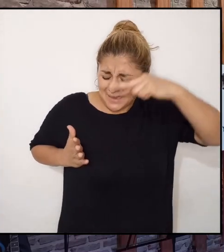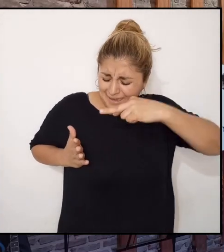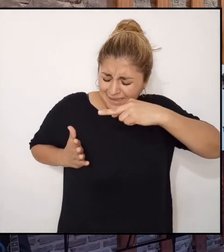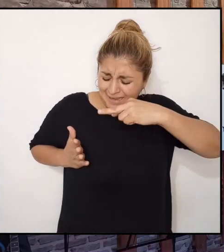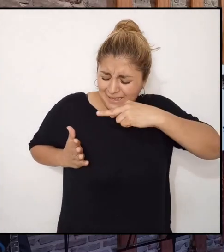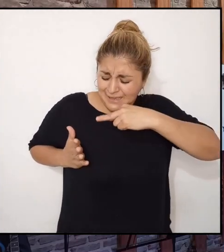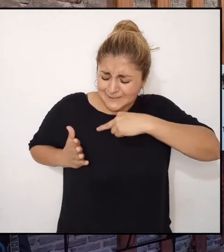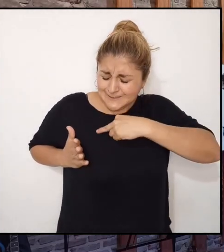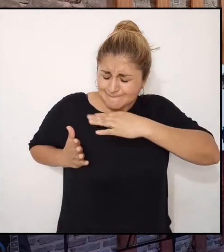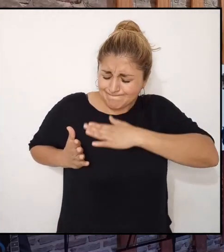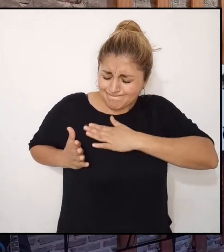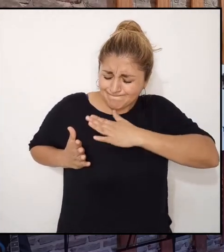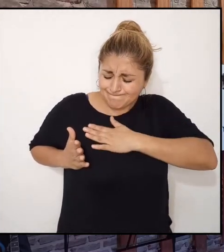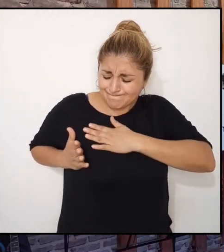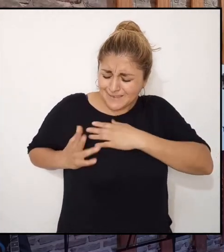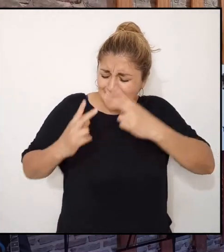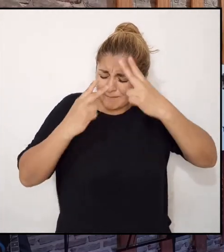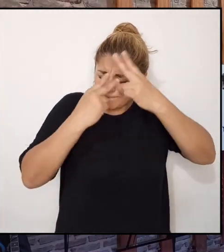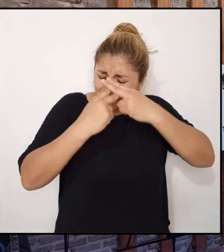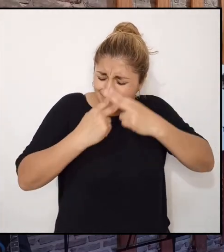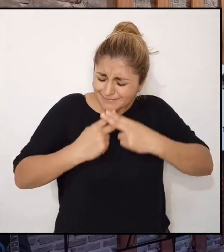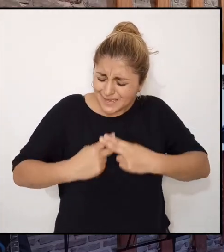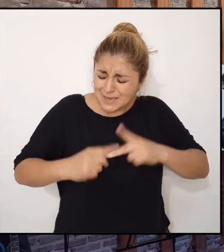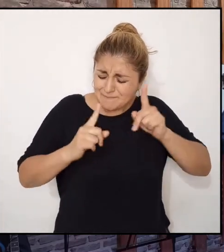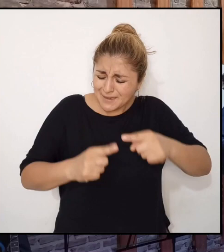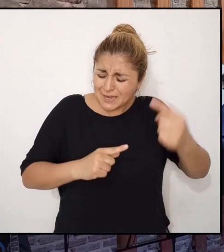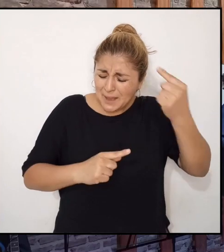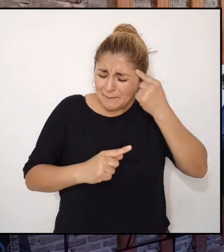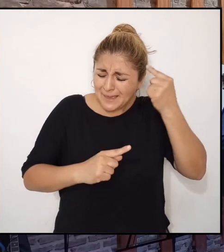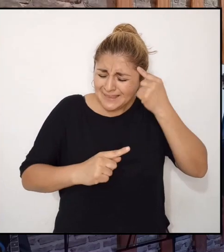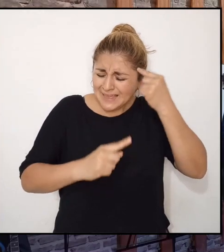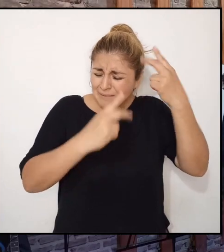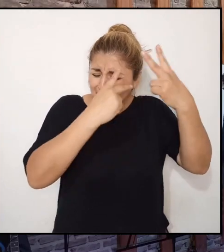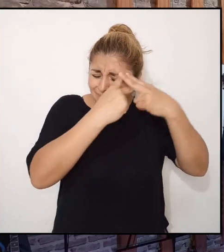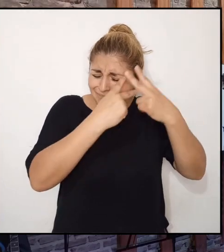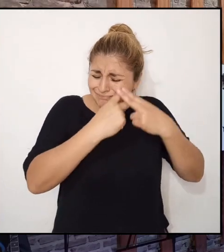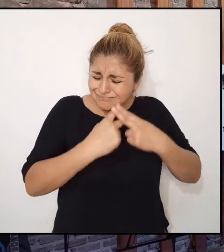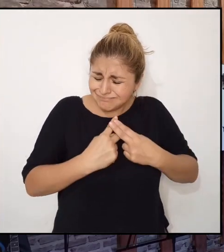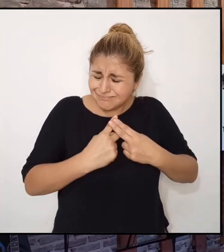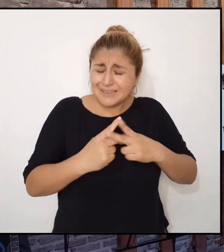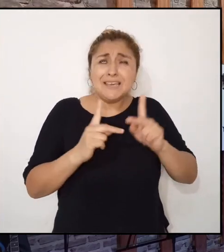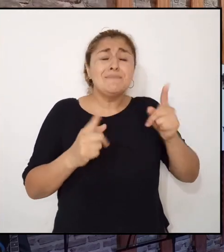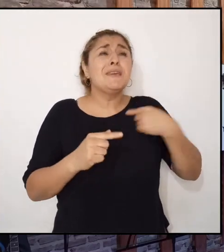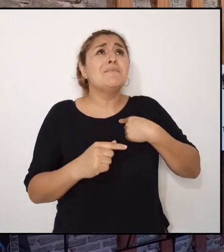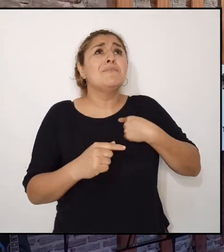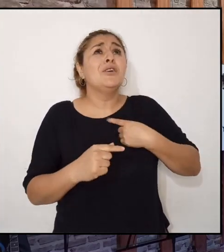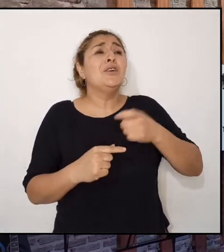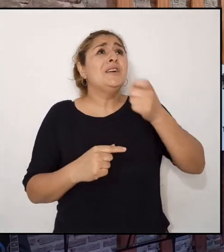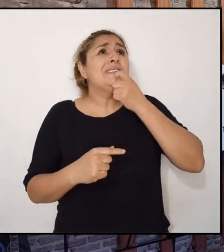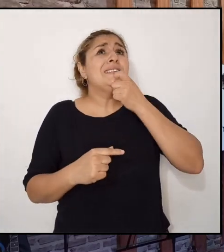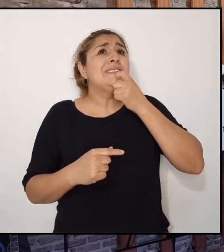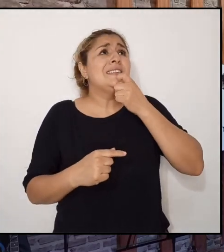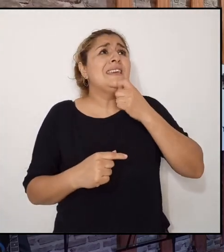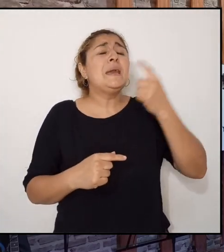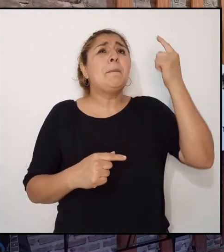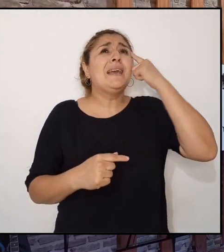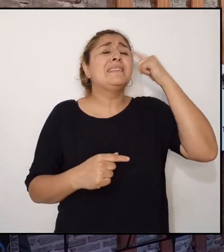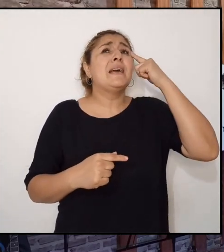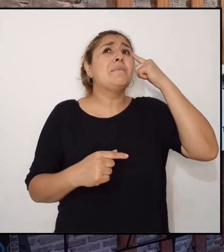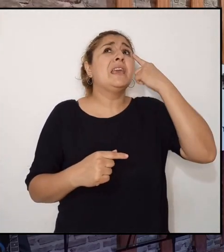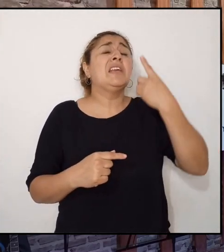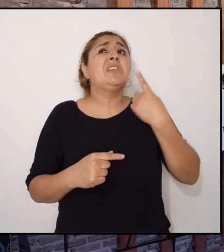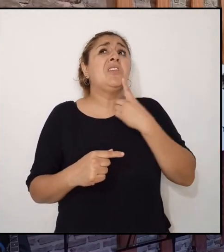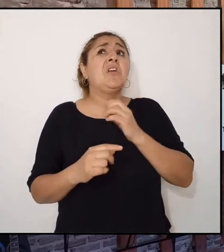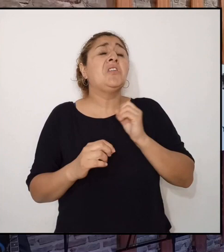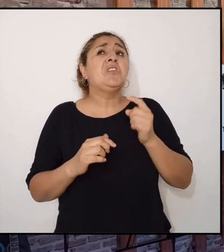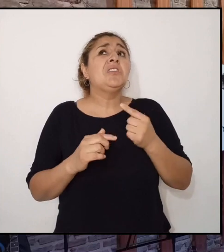pensamientos. Y que mires si tal vez hay cosas que estoy poniendo en primer lugar antes que tu palabra. Si hay cosas que me están